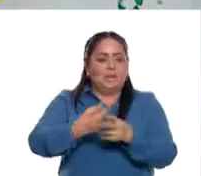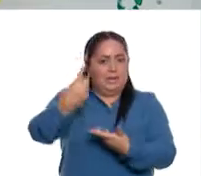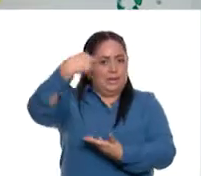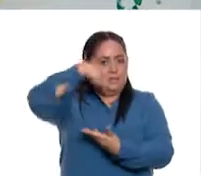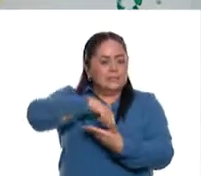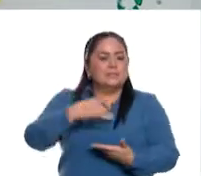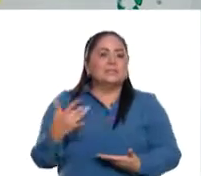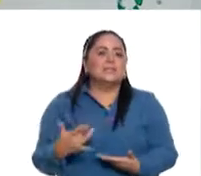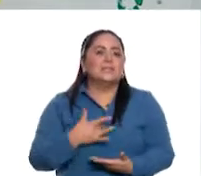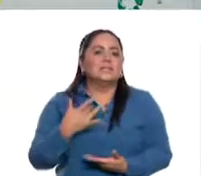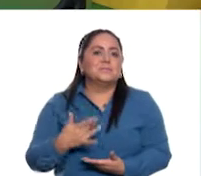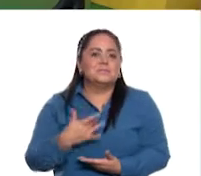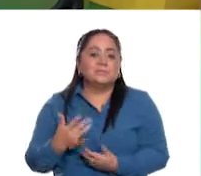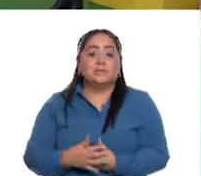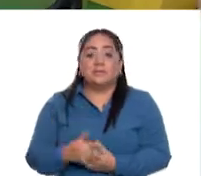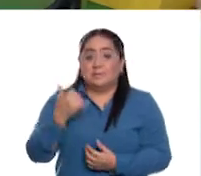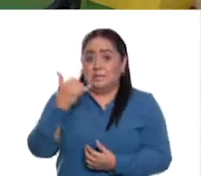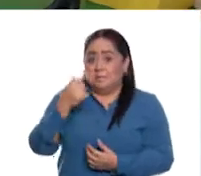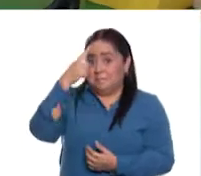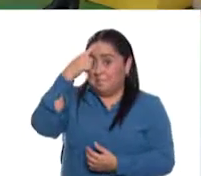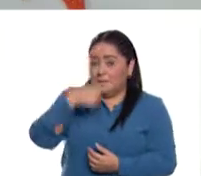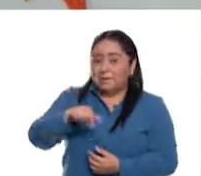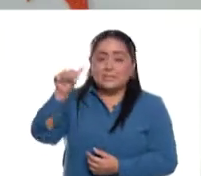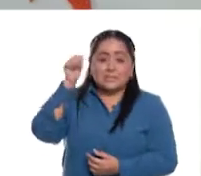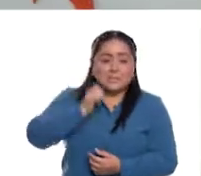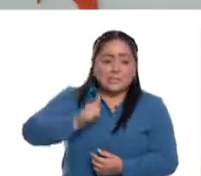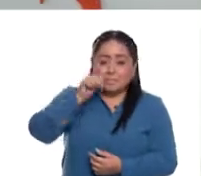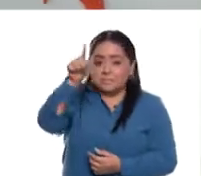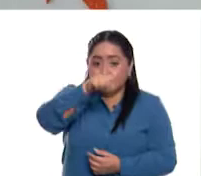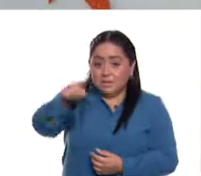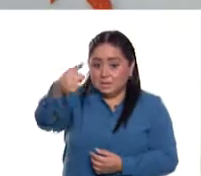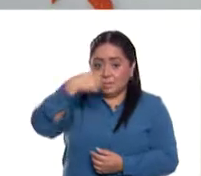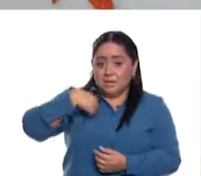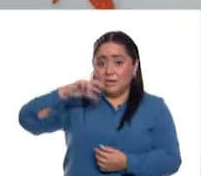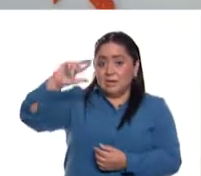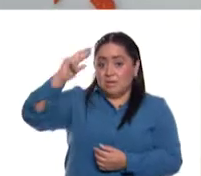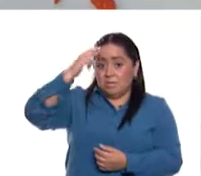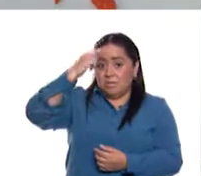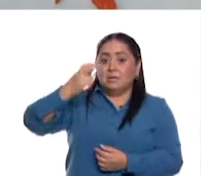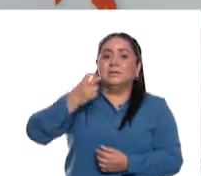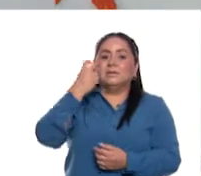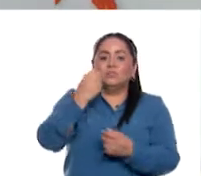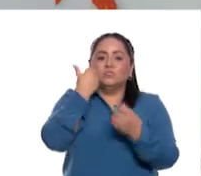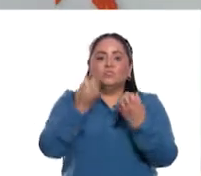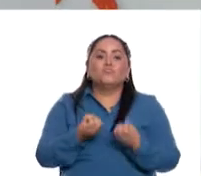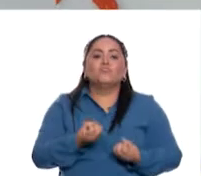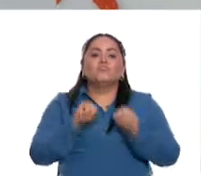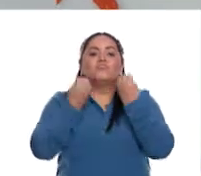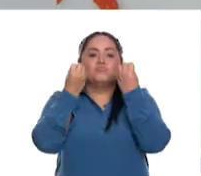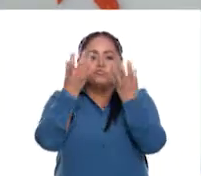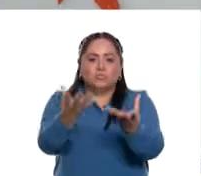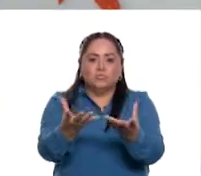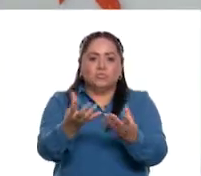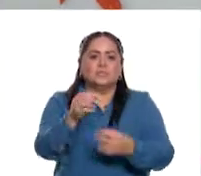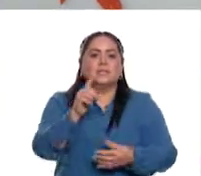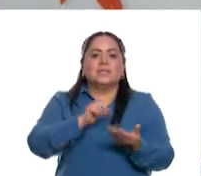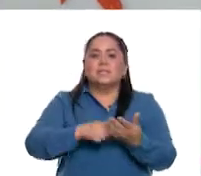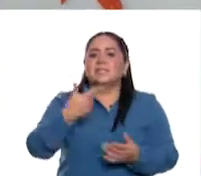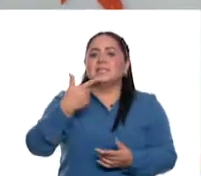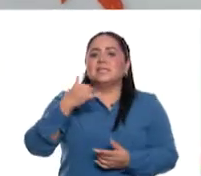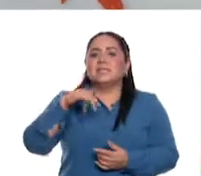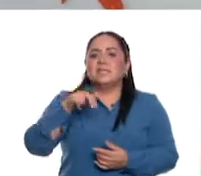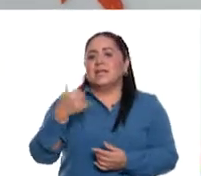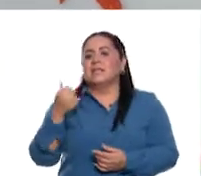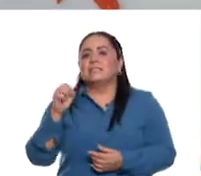de sentimientos. Y para que siempre nos recuerden, les queremos dar este regalo que entregamos a Gina y